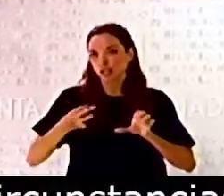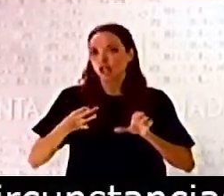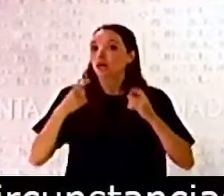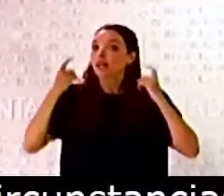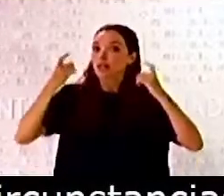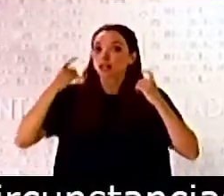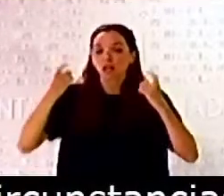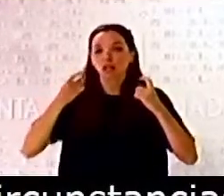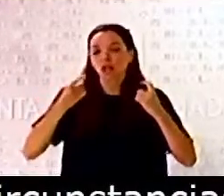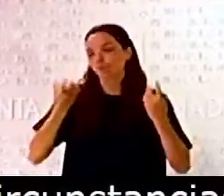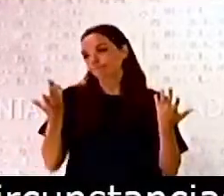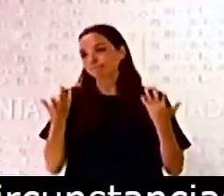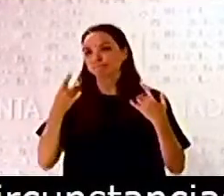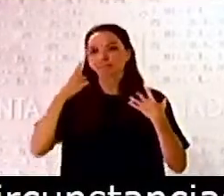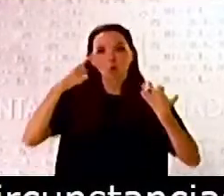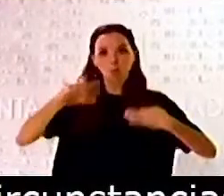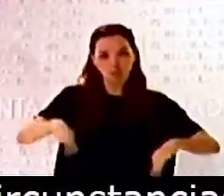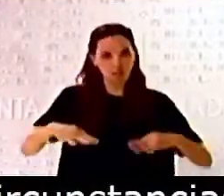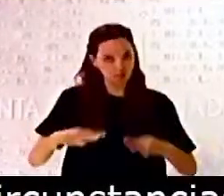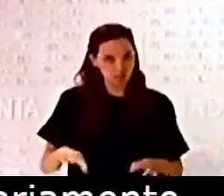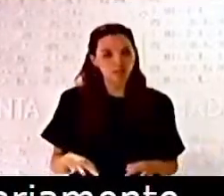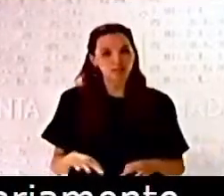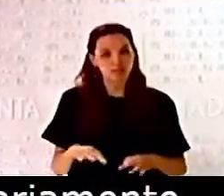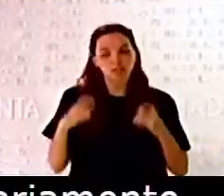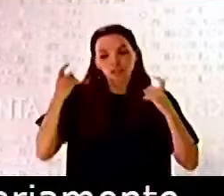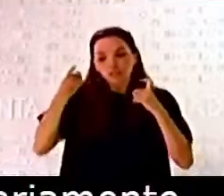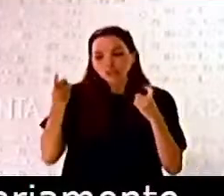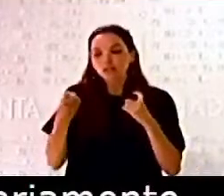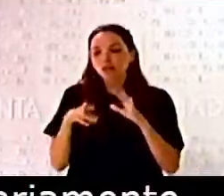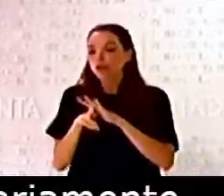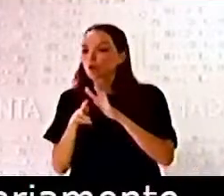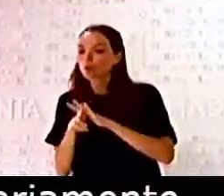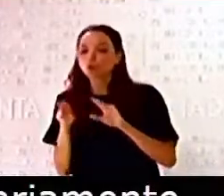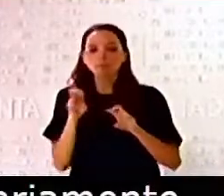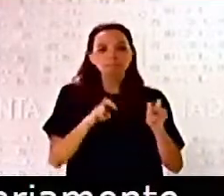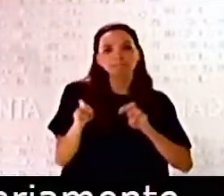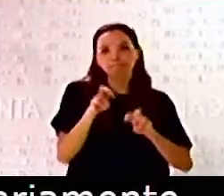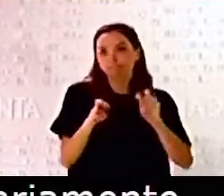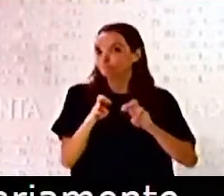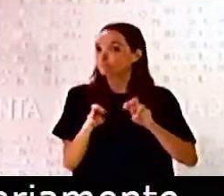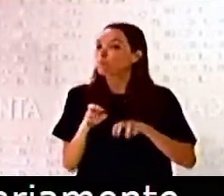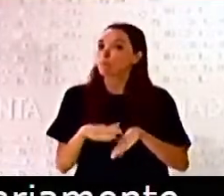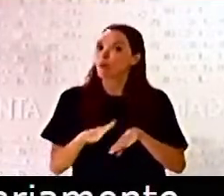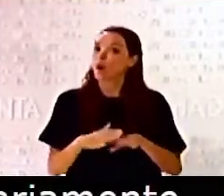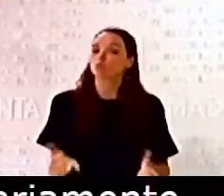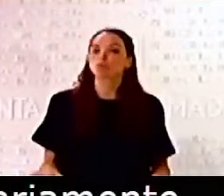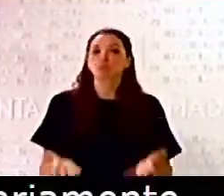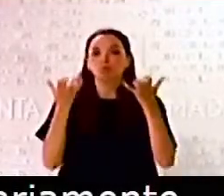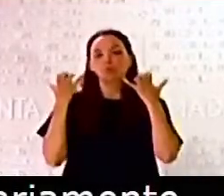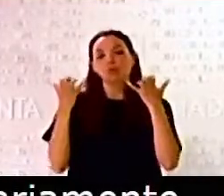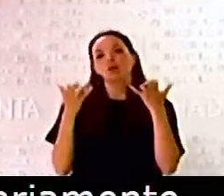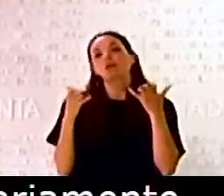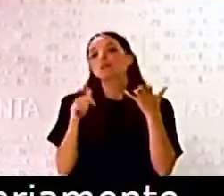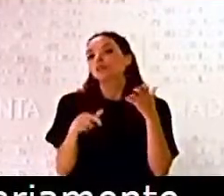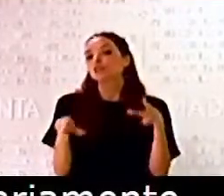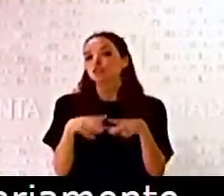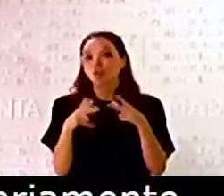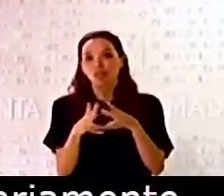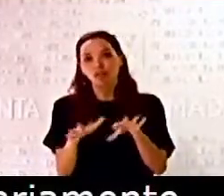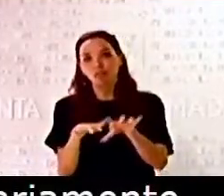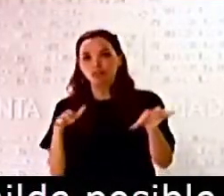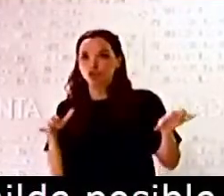posible, intentar buscar las mejores herramientas para beneficio de la mayor parte de la